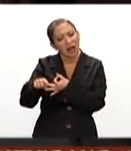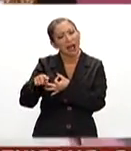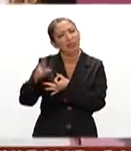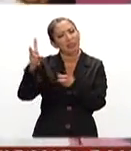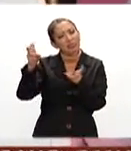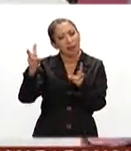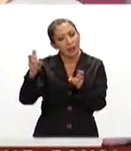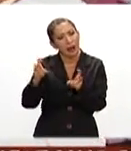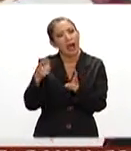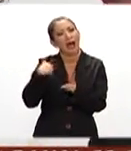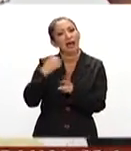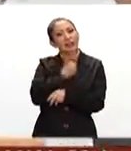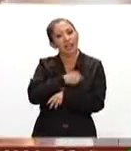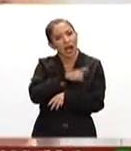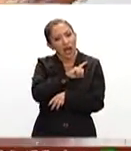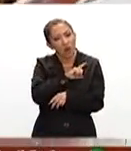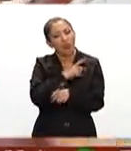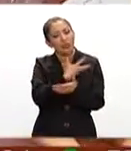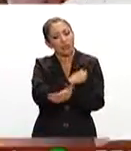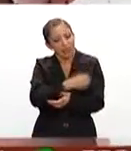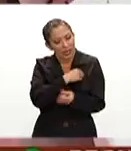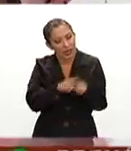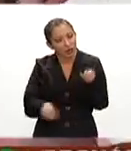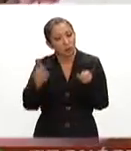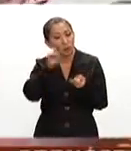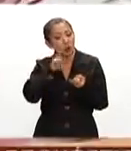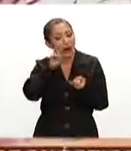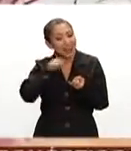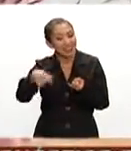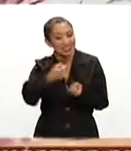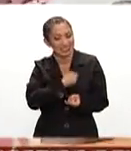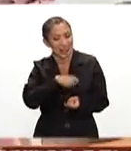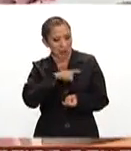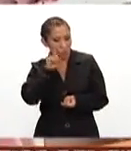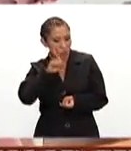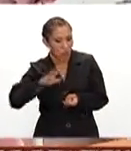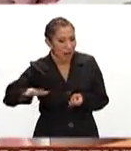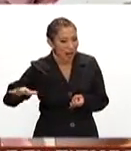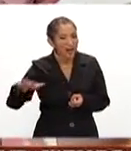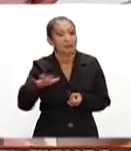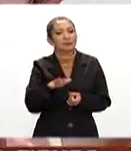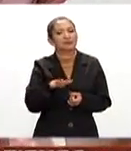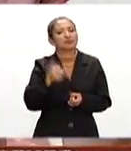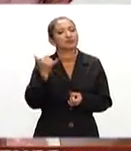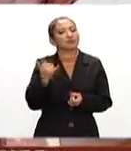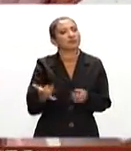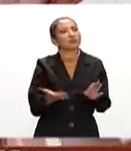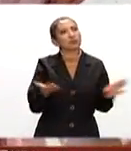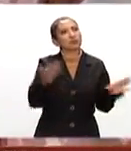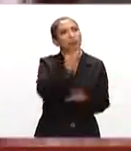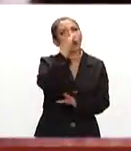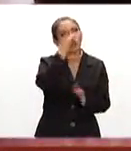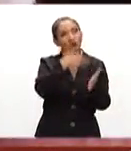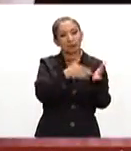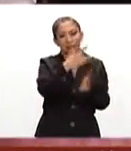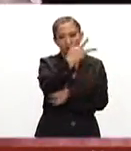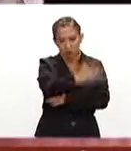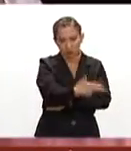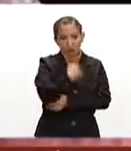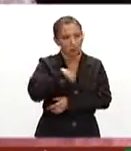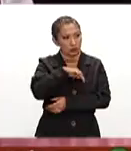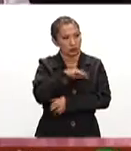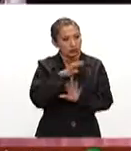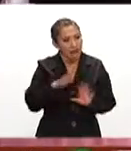tema, en el tema de la salud reproductiva, de las mujeres, de la salud de las mujeres, y desde 2008